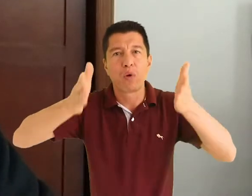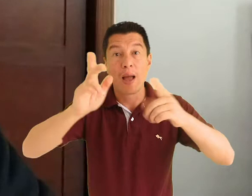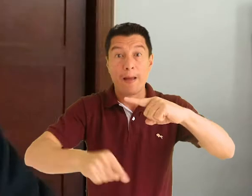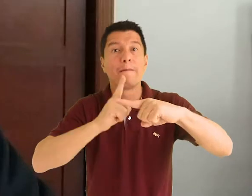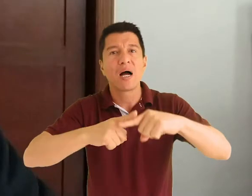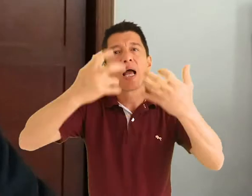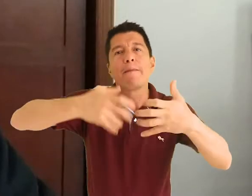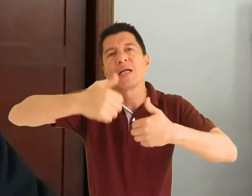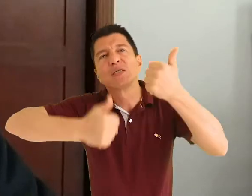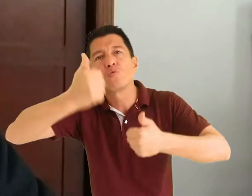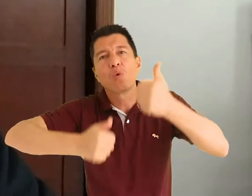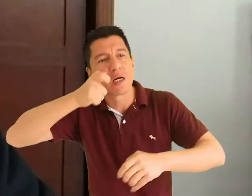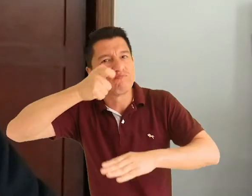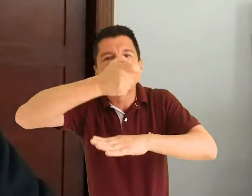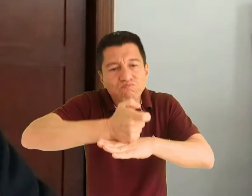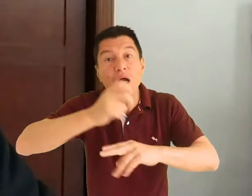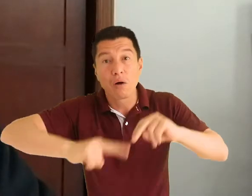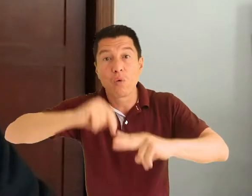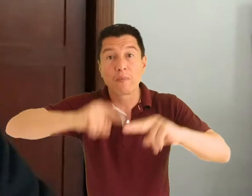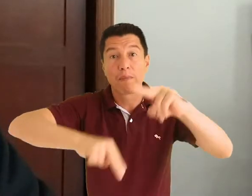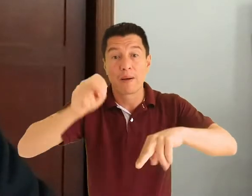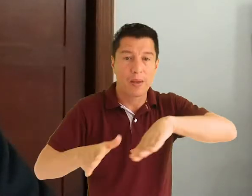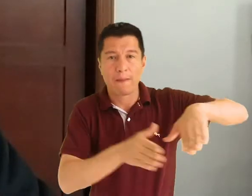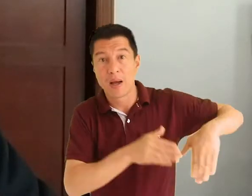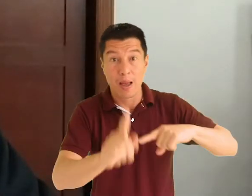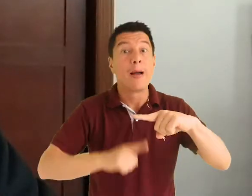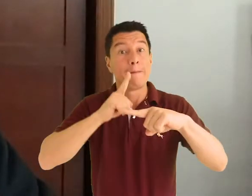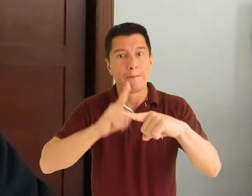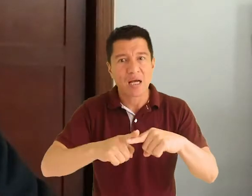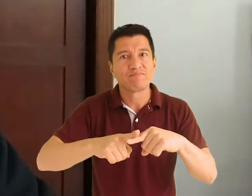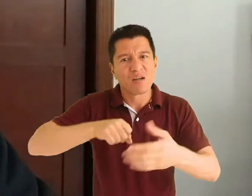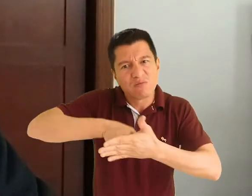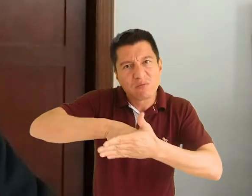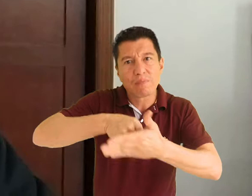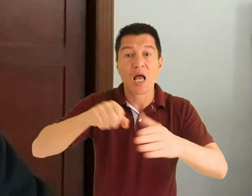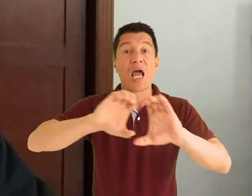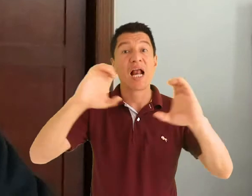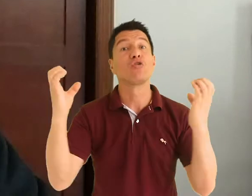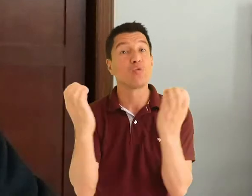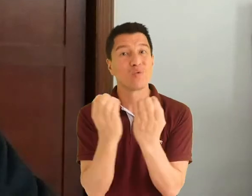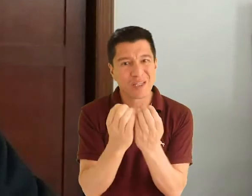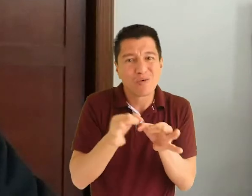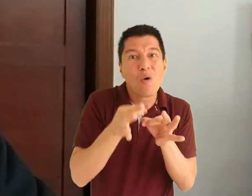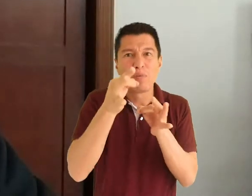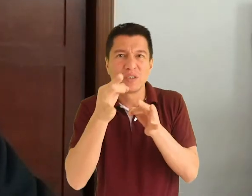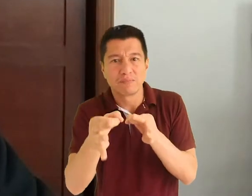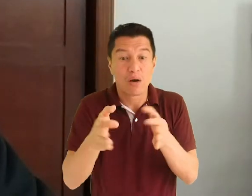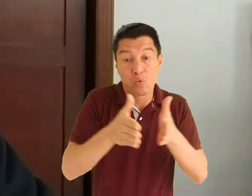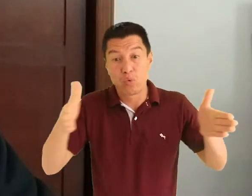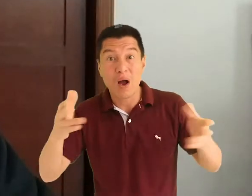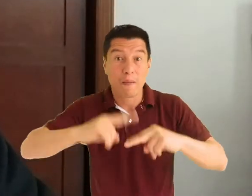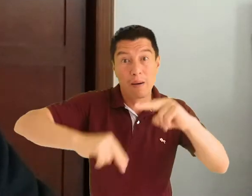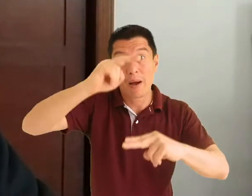su correspondiente interventoría. Asimismo, ya estamos tramitando la ampliación de términos en el Consejo Municipal y